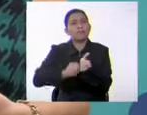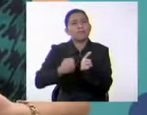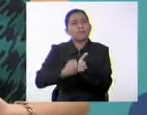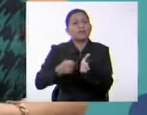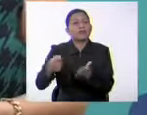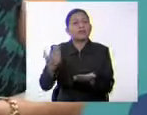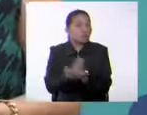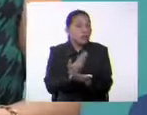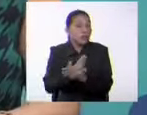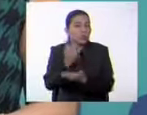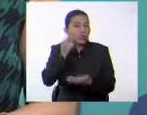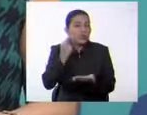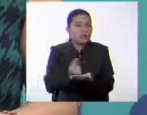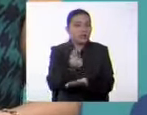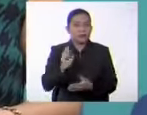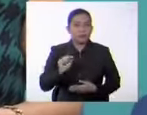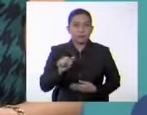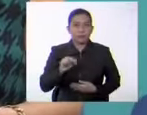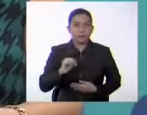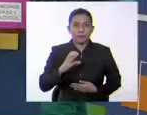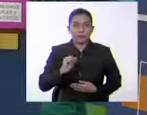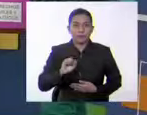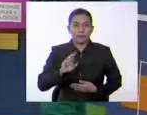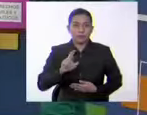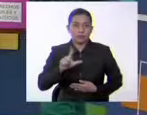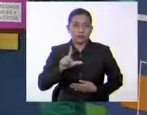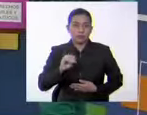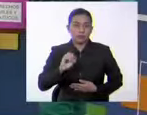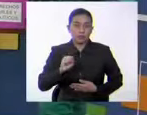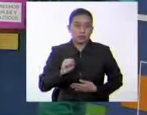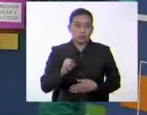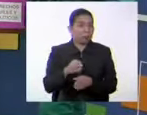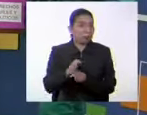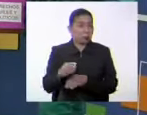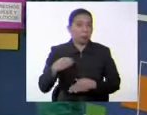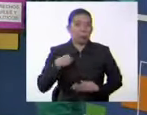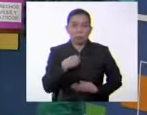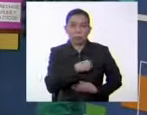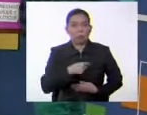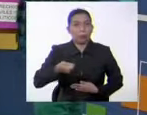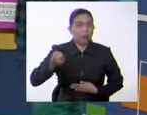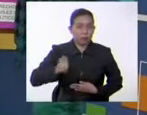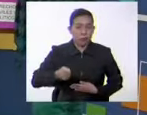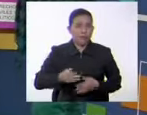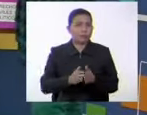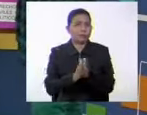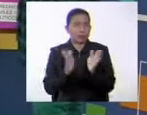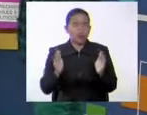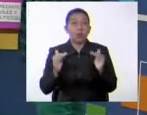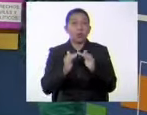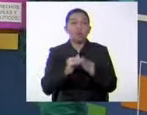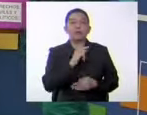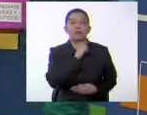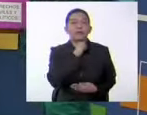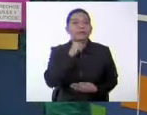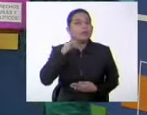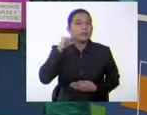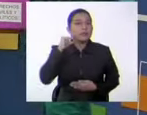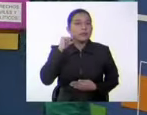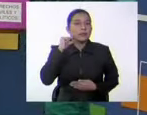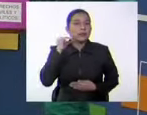San Carlos, que muchos tenían otras profesiones, médicos, abogados, pero además eran sacerdotes.